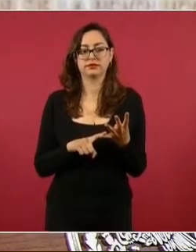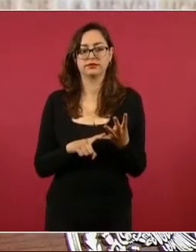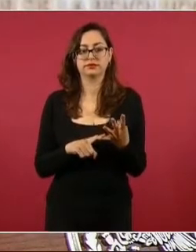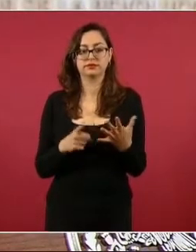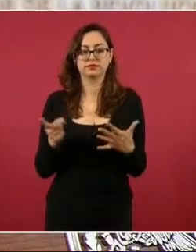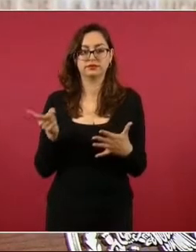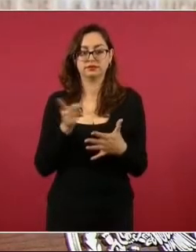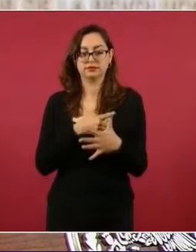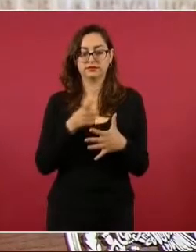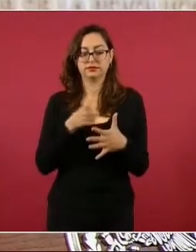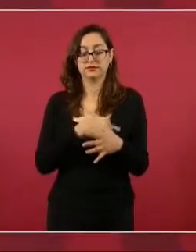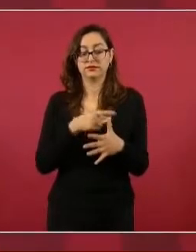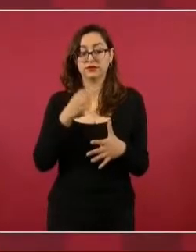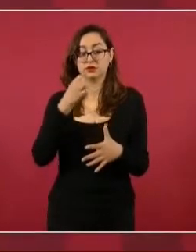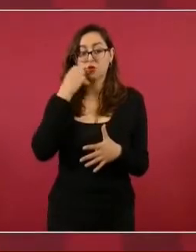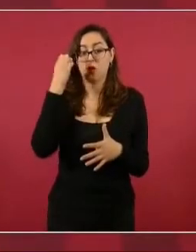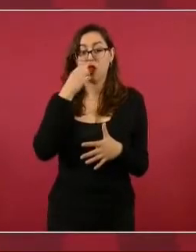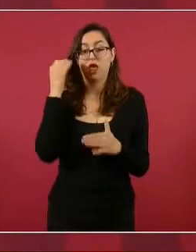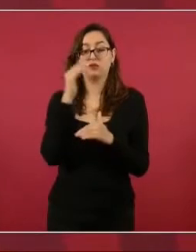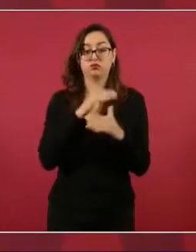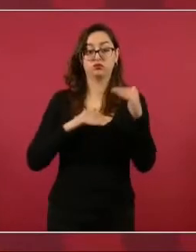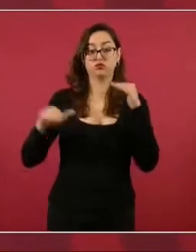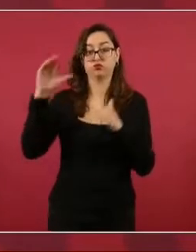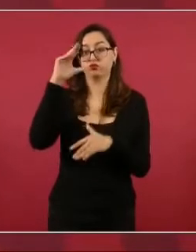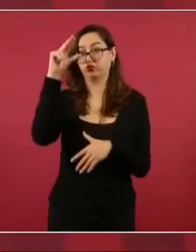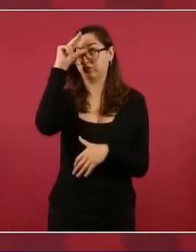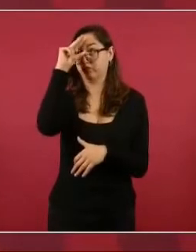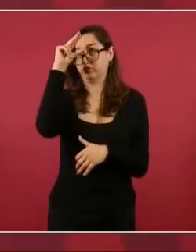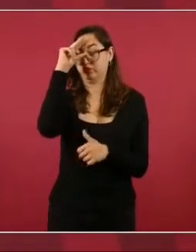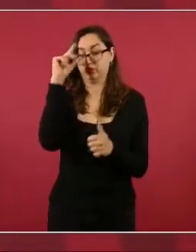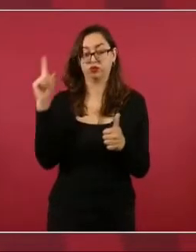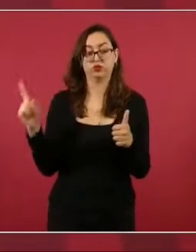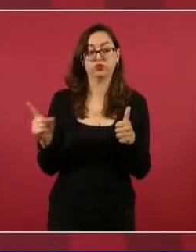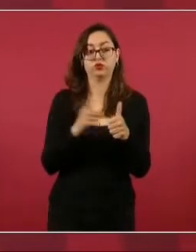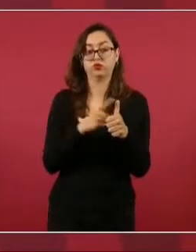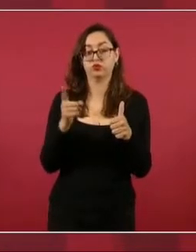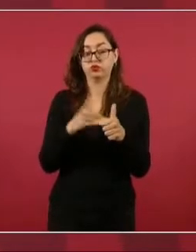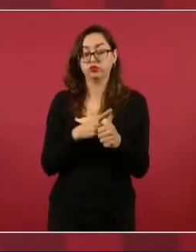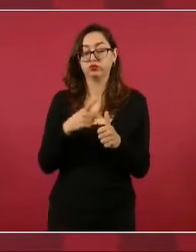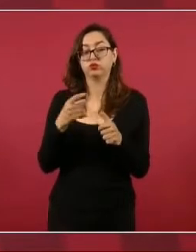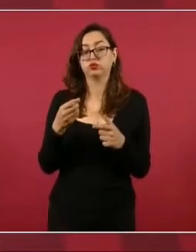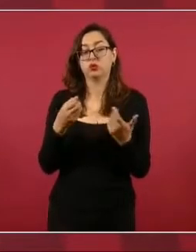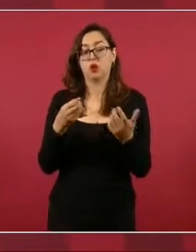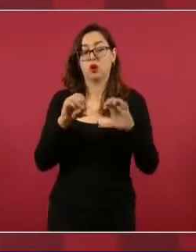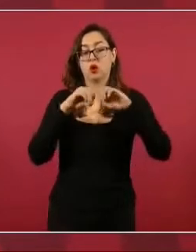en la intelectualidad, en los organismos internacionales.